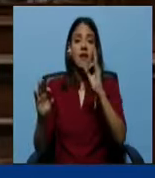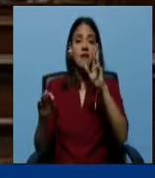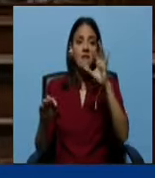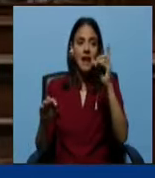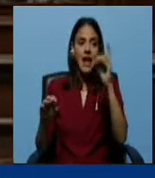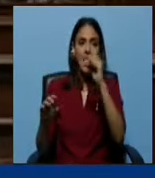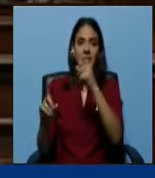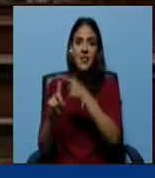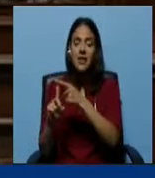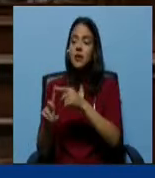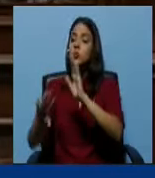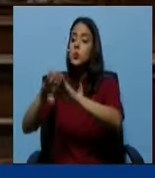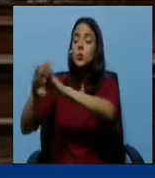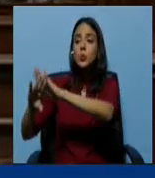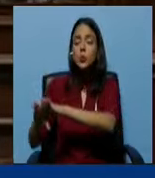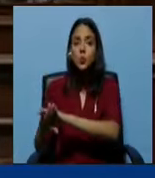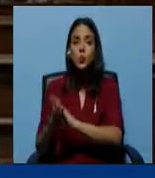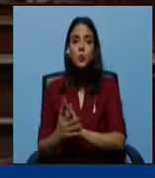Maigualida,